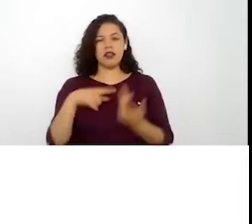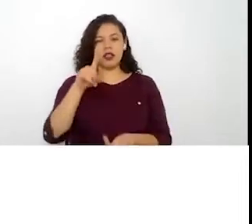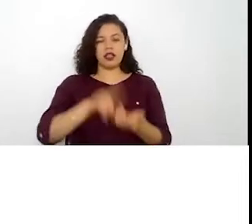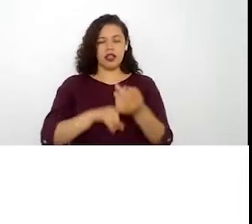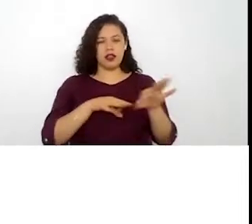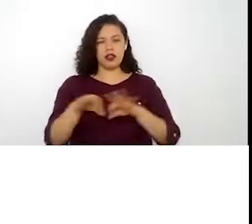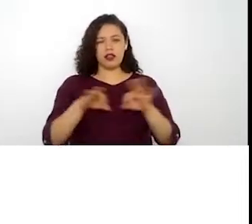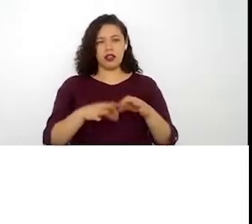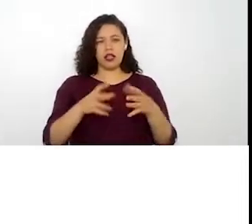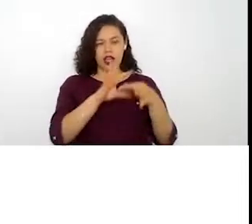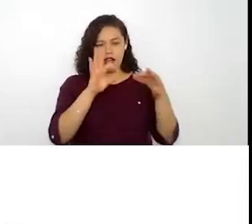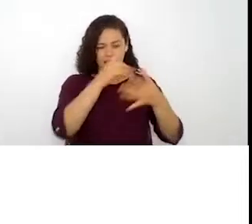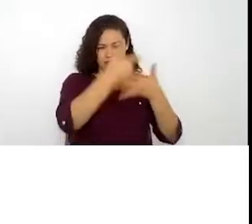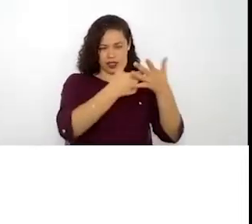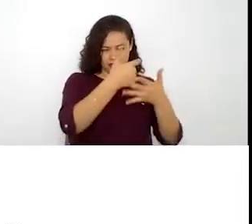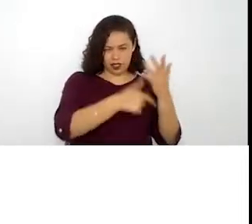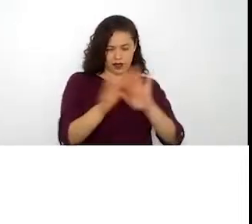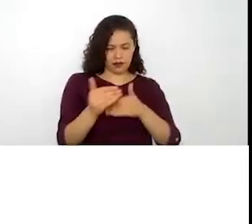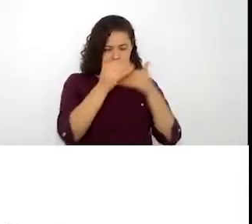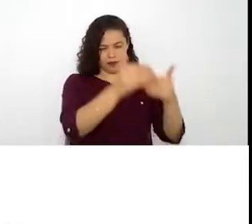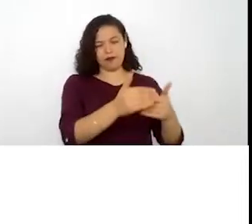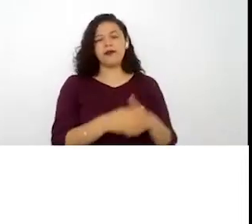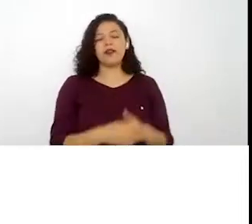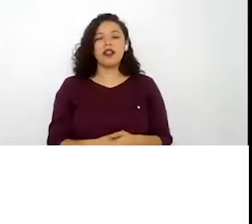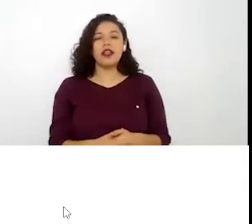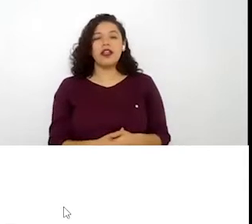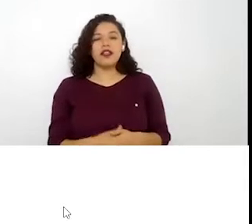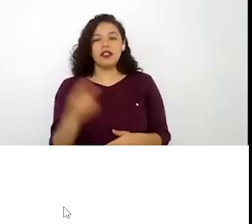más adelante la contadora ya no es necesario asignarlos